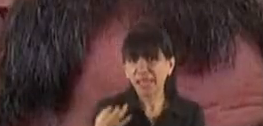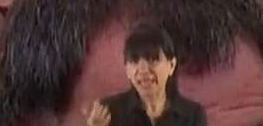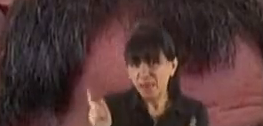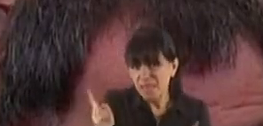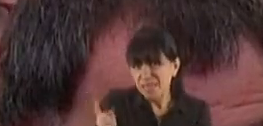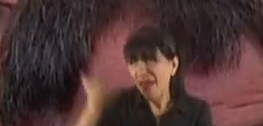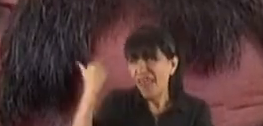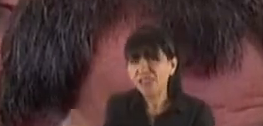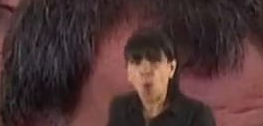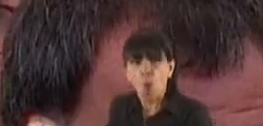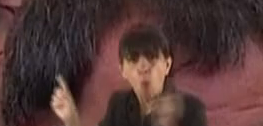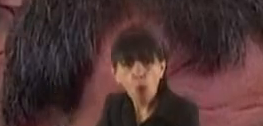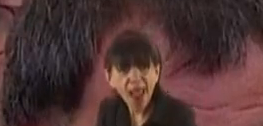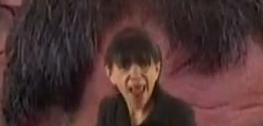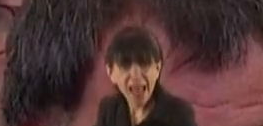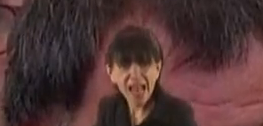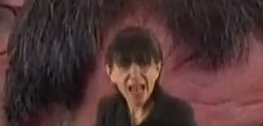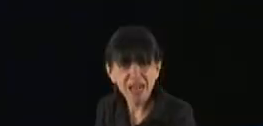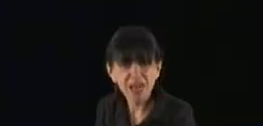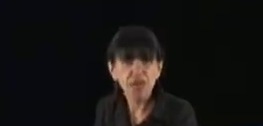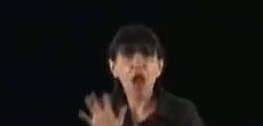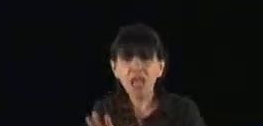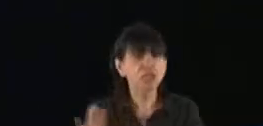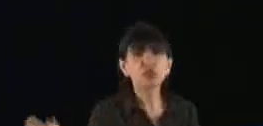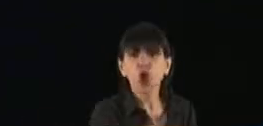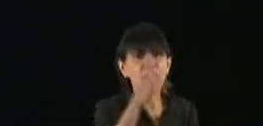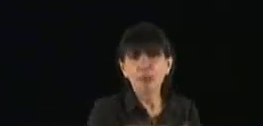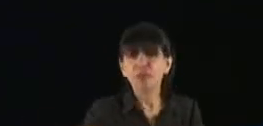Y es un aprendizaje que tenemos que hacer todos como sociedad,